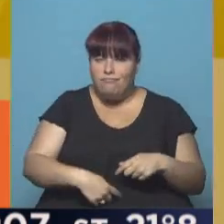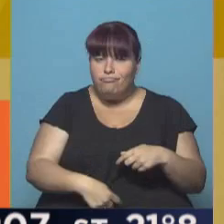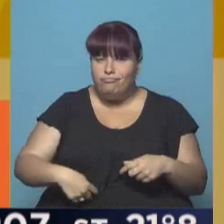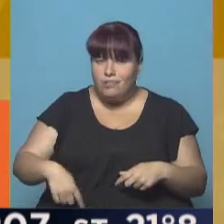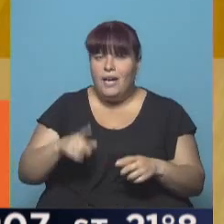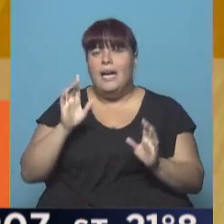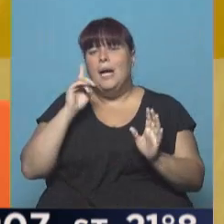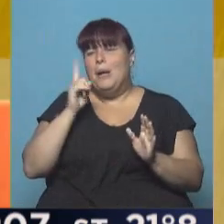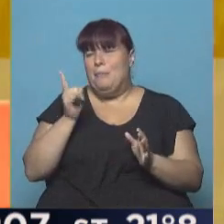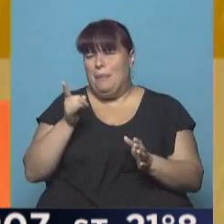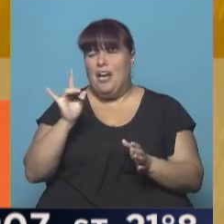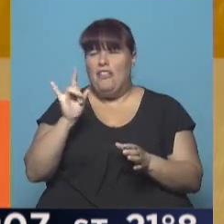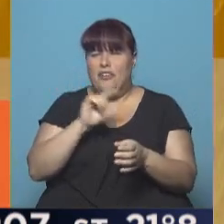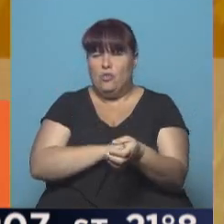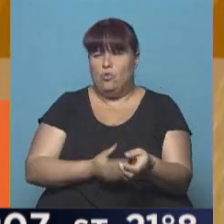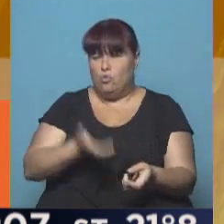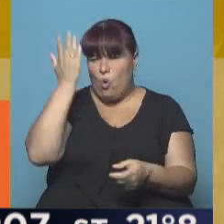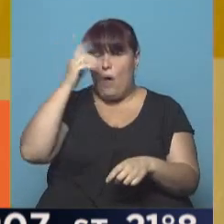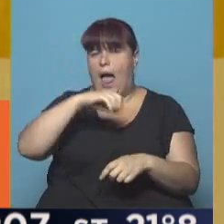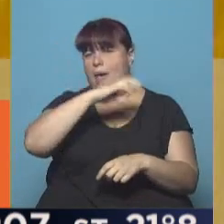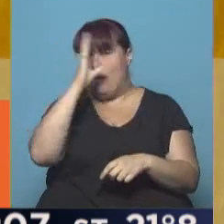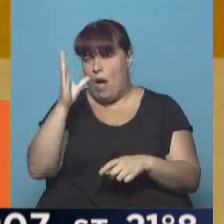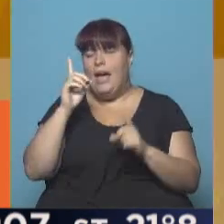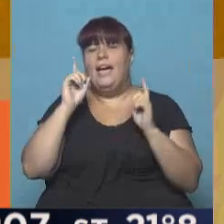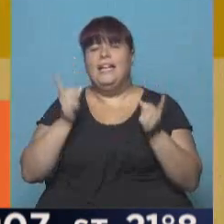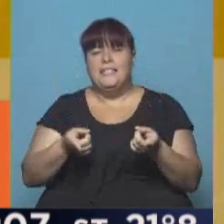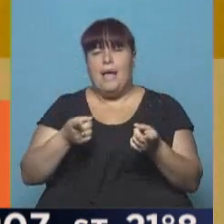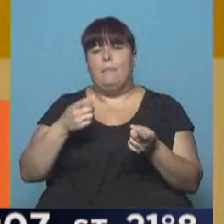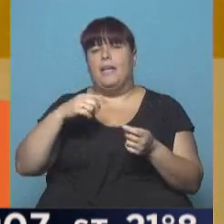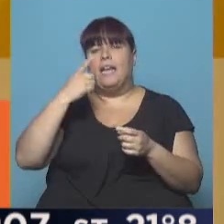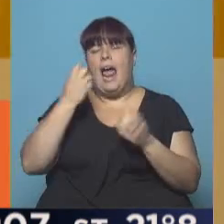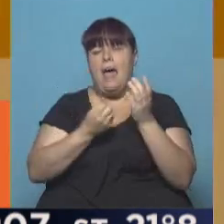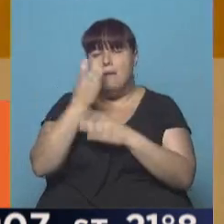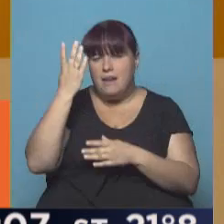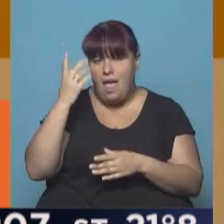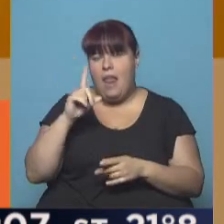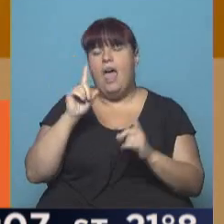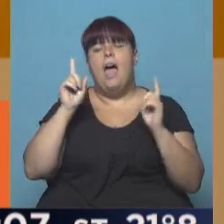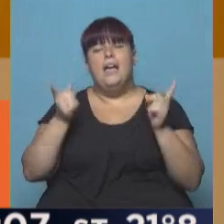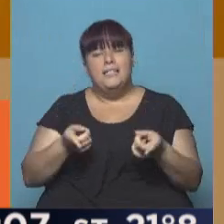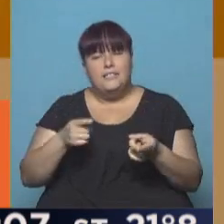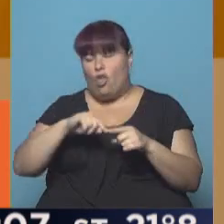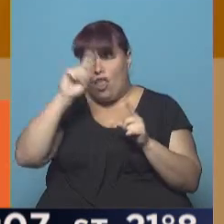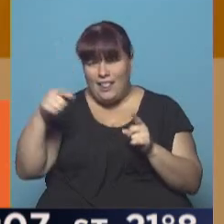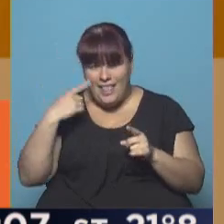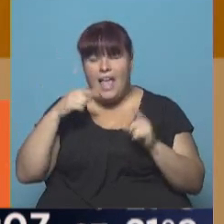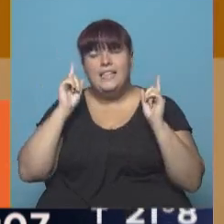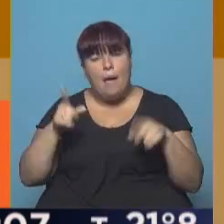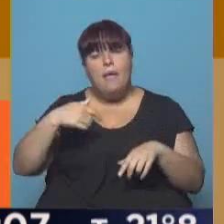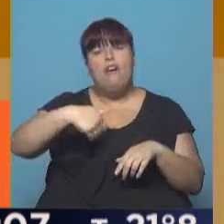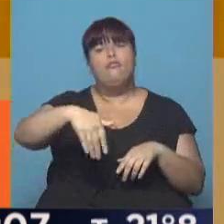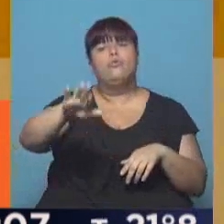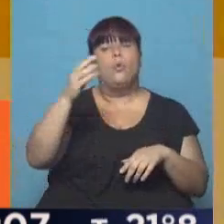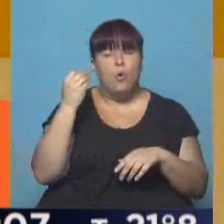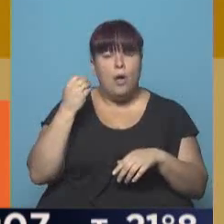con riesgos muy bajos de hipoglucemias durante la noche también durante el día además a largo plazo va a implicar